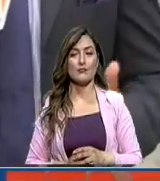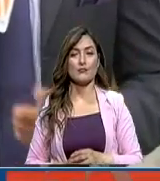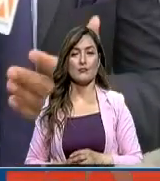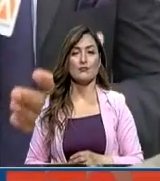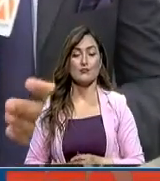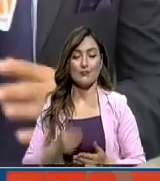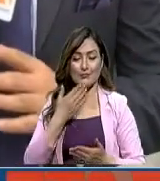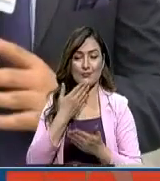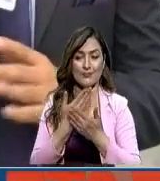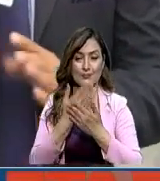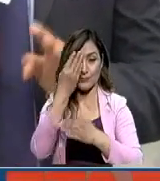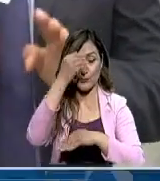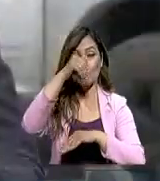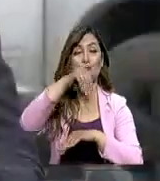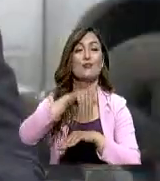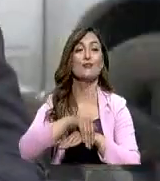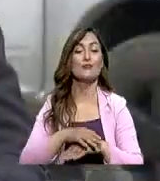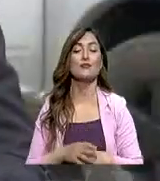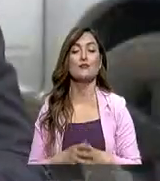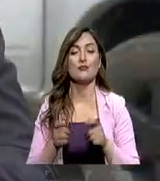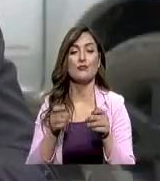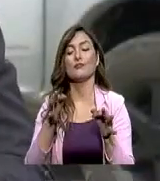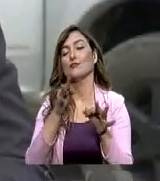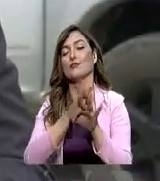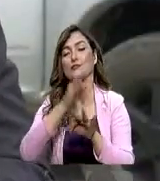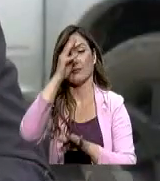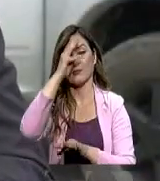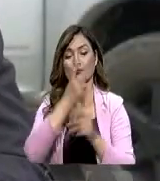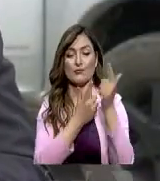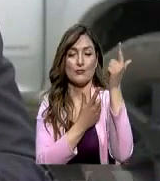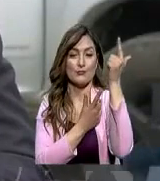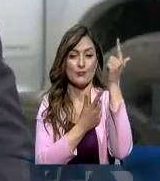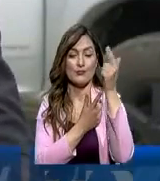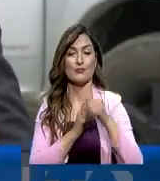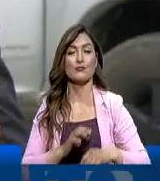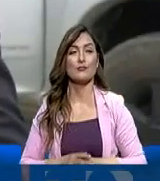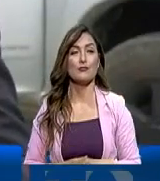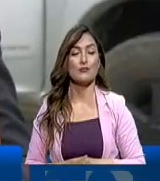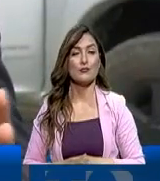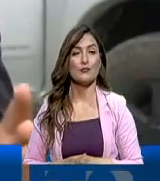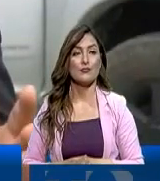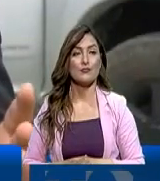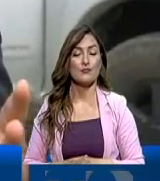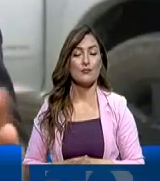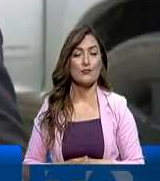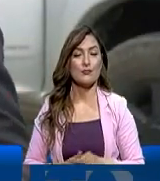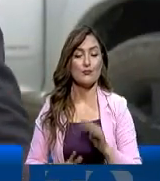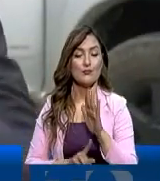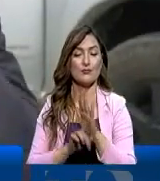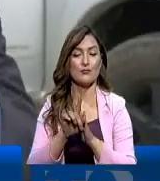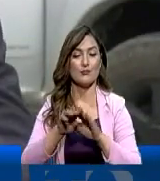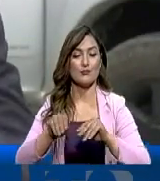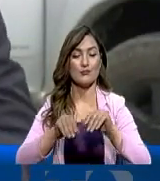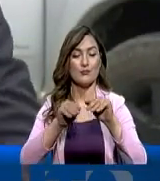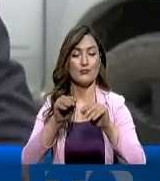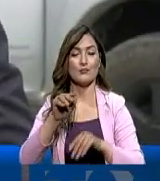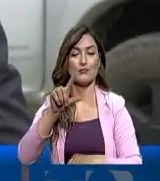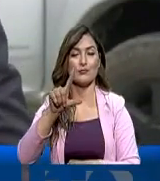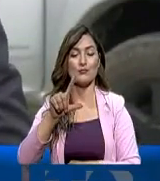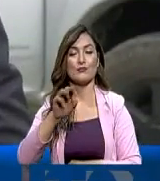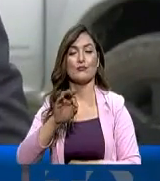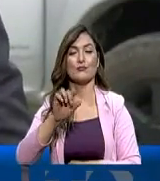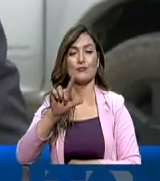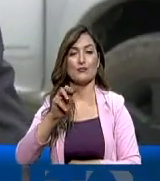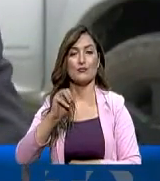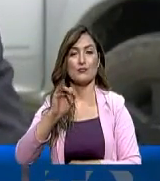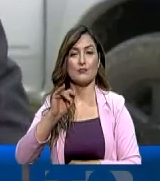Muchas gracias. Buenas tardes. La operación militar Espada 2 continúa desarrollándose en territorio fluminense. A pesar de aquello, las